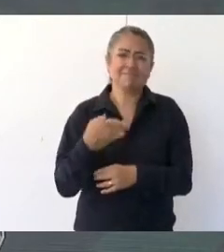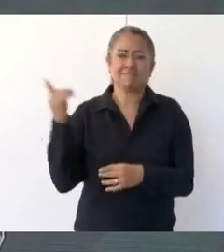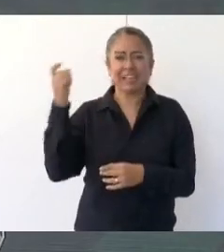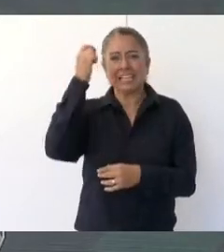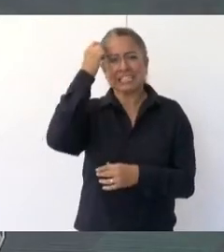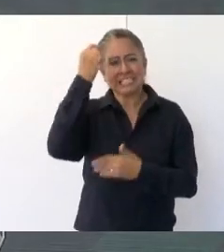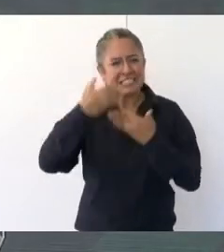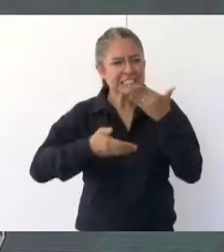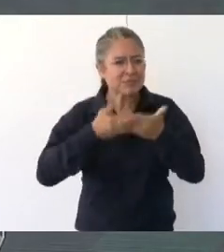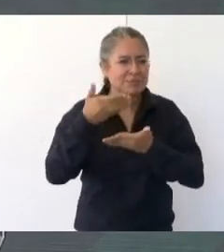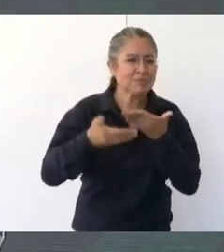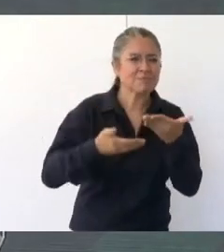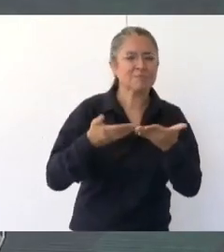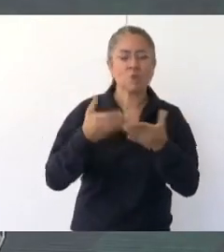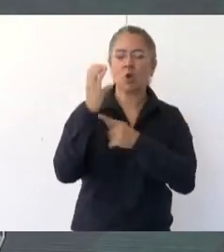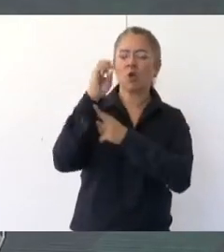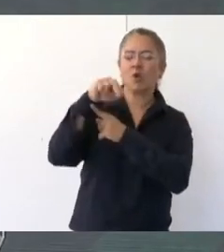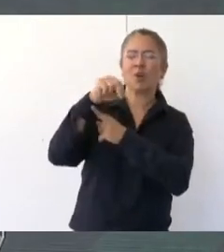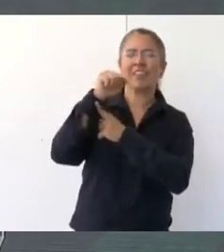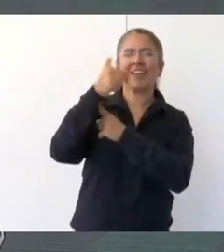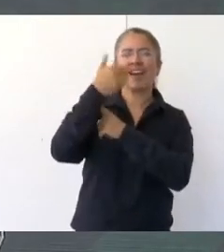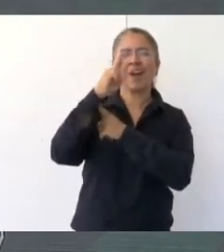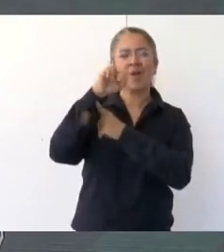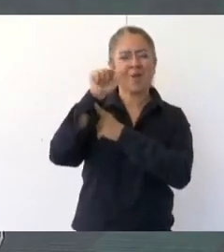servidor público de la Conagua,